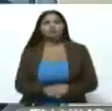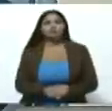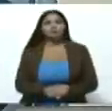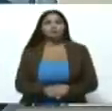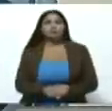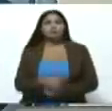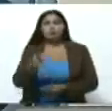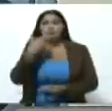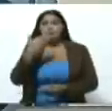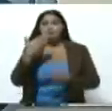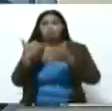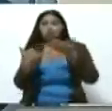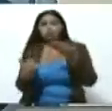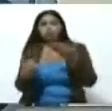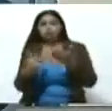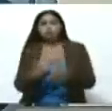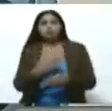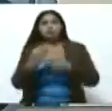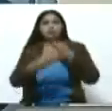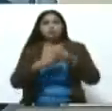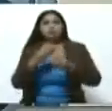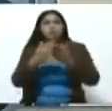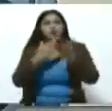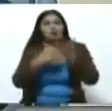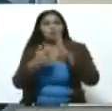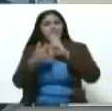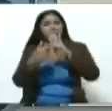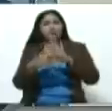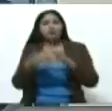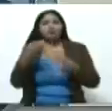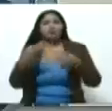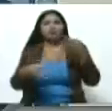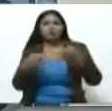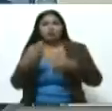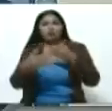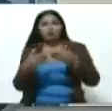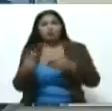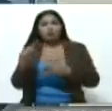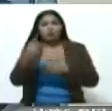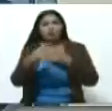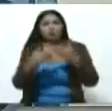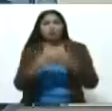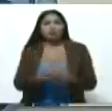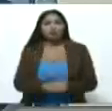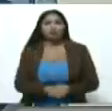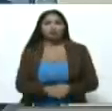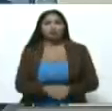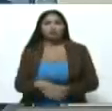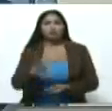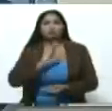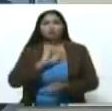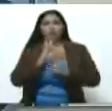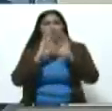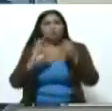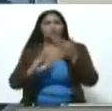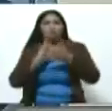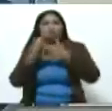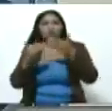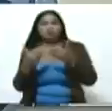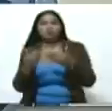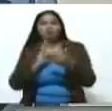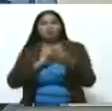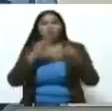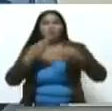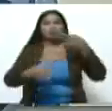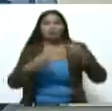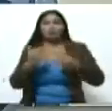Esta solicitud fue hecha ante un tribunal de primera instancia estatal en funciones de control del circuito judicial